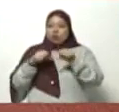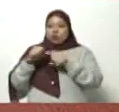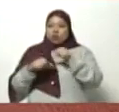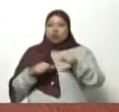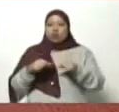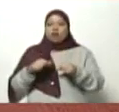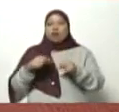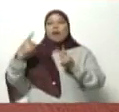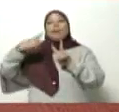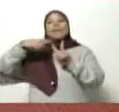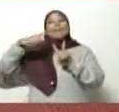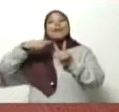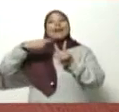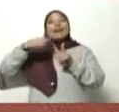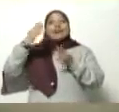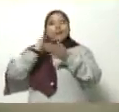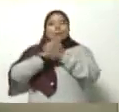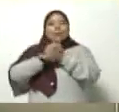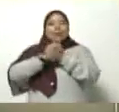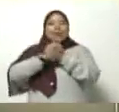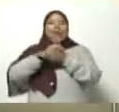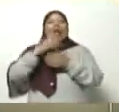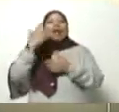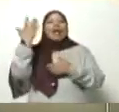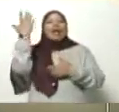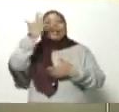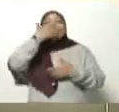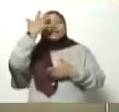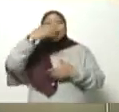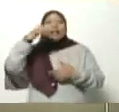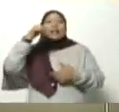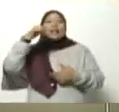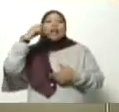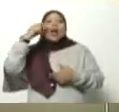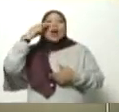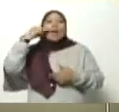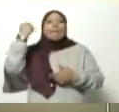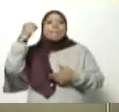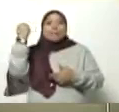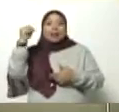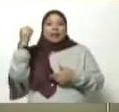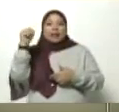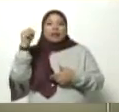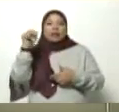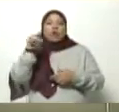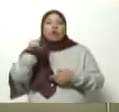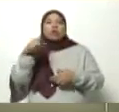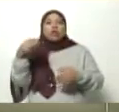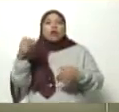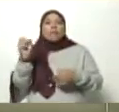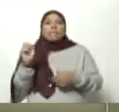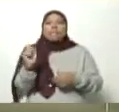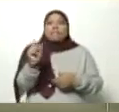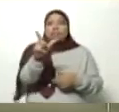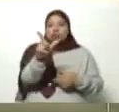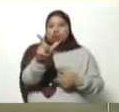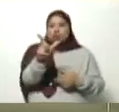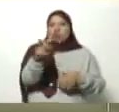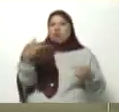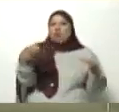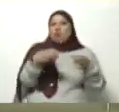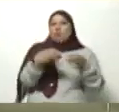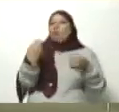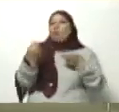Melanie Castillo por Venezolana de Televisión. Muy buenas tardes. ¿Cómo valora el Partido Socialista Unido de Venezuela